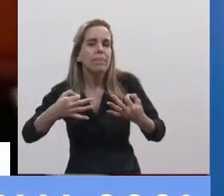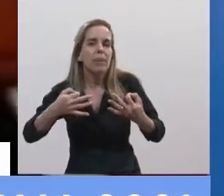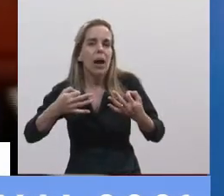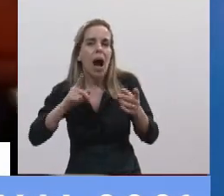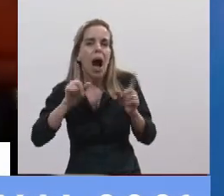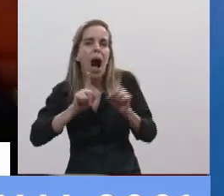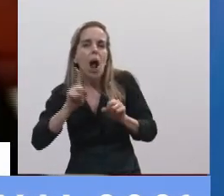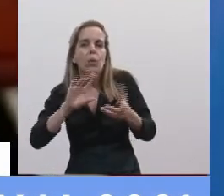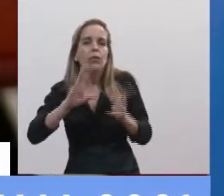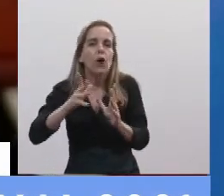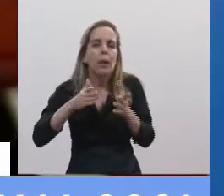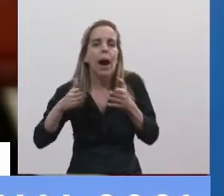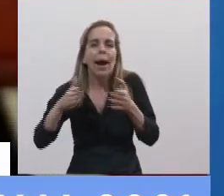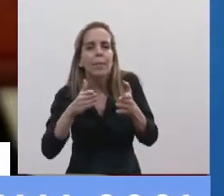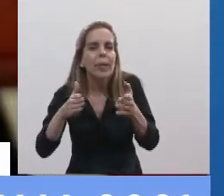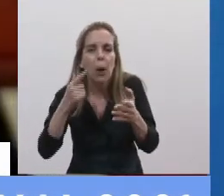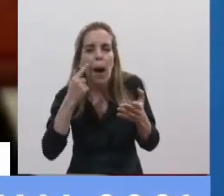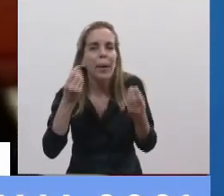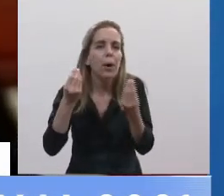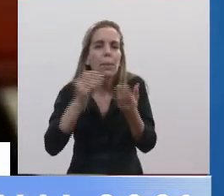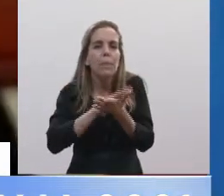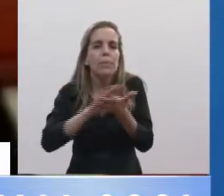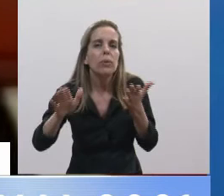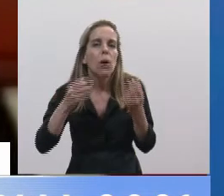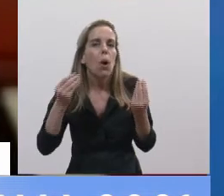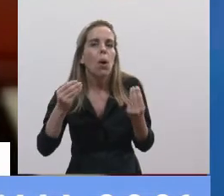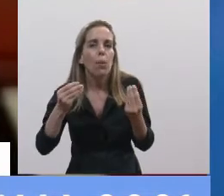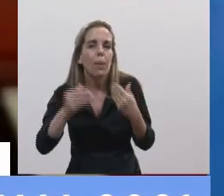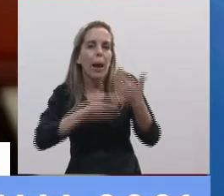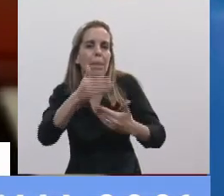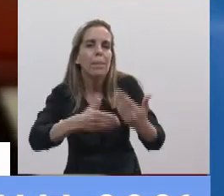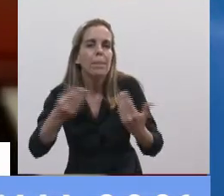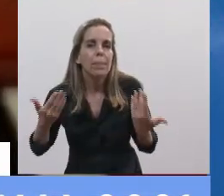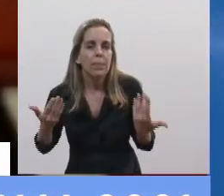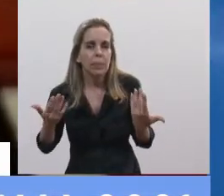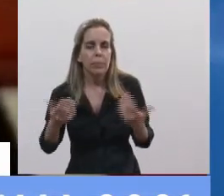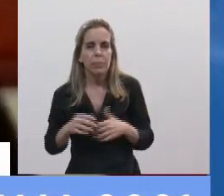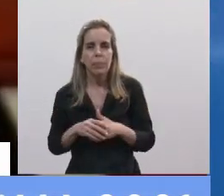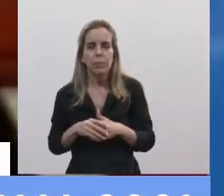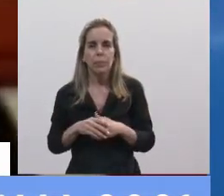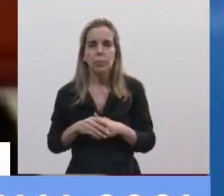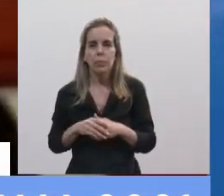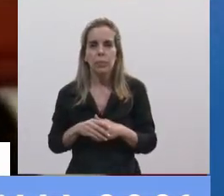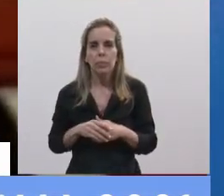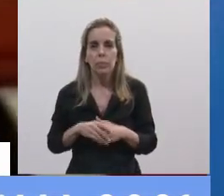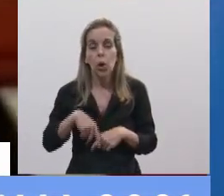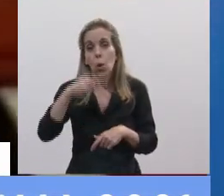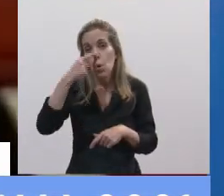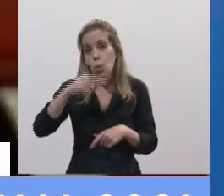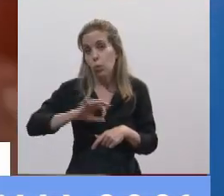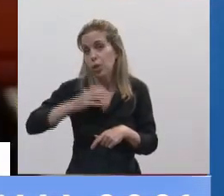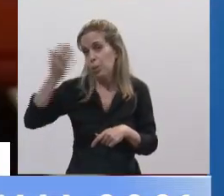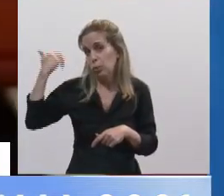un camino, una ruta marcada que nos permitan algunas cosas. Y en el último